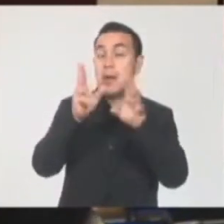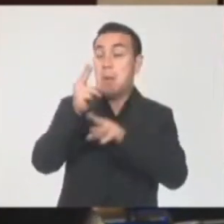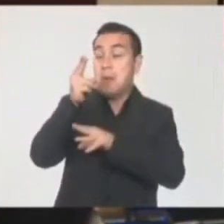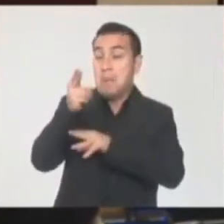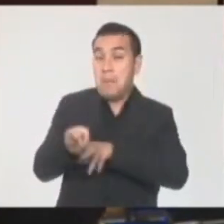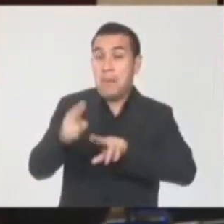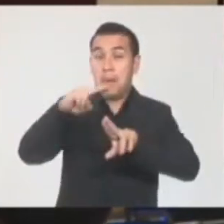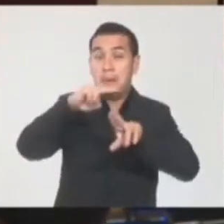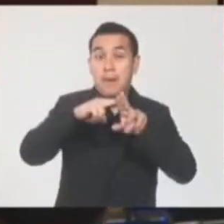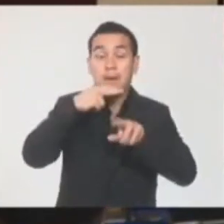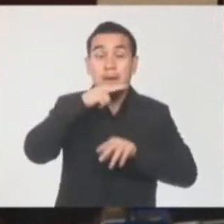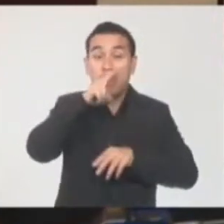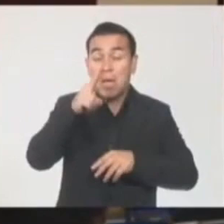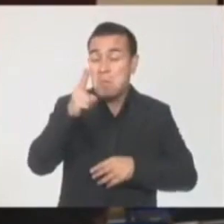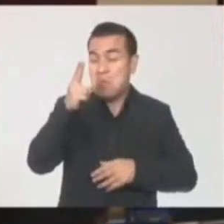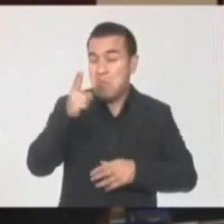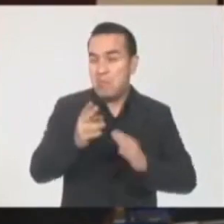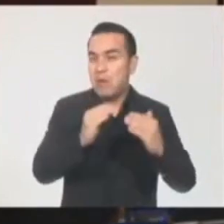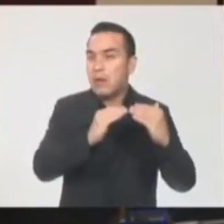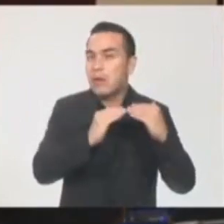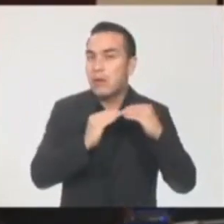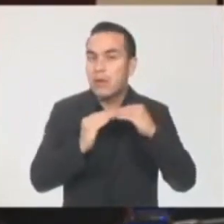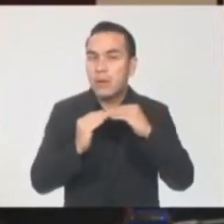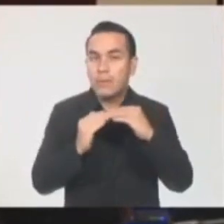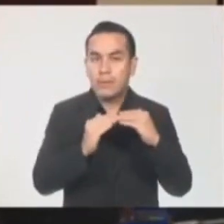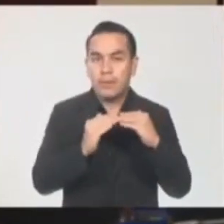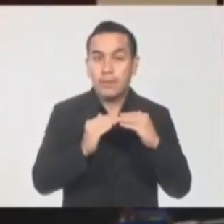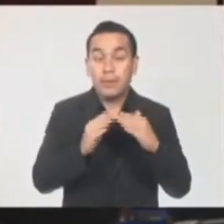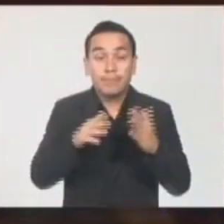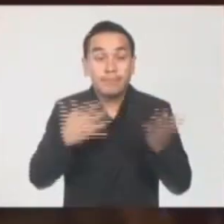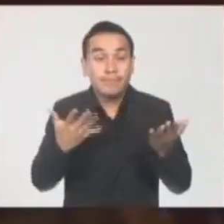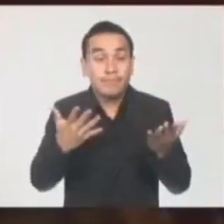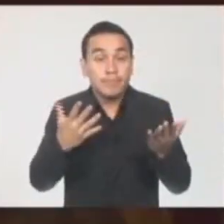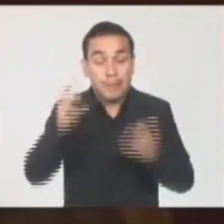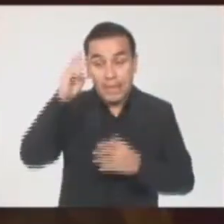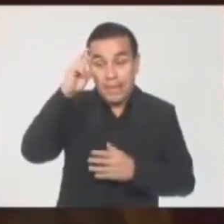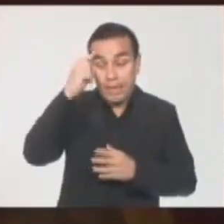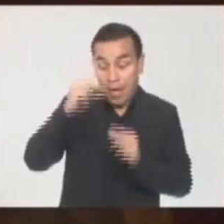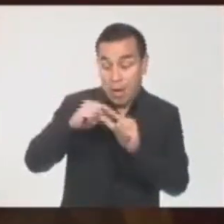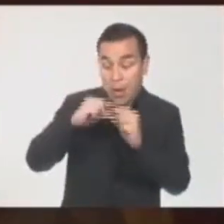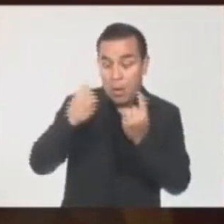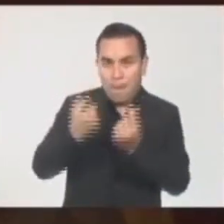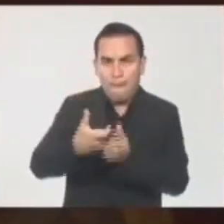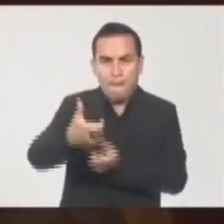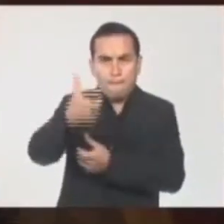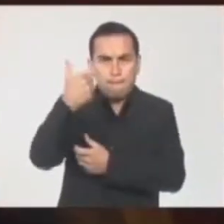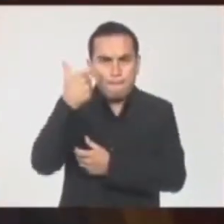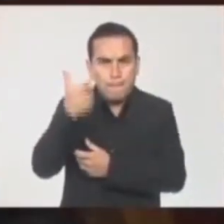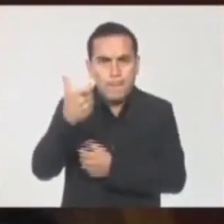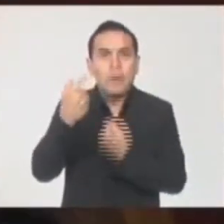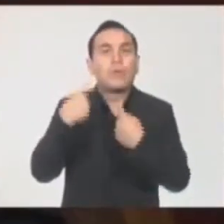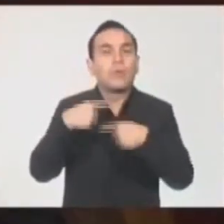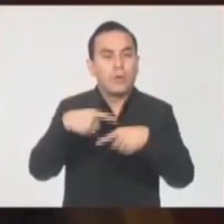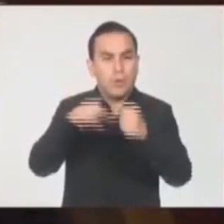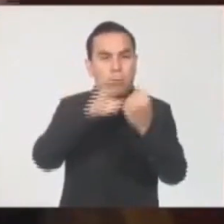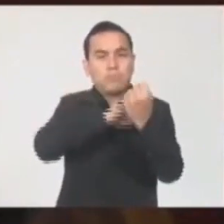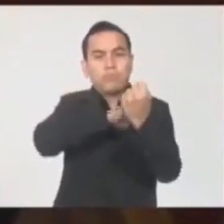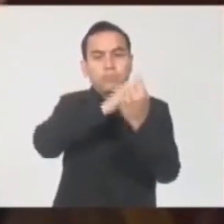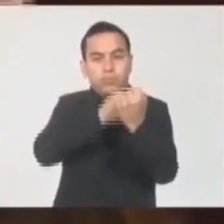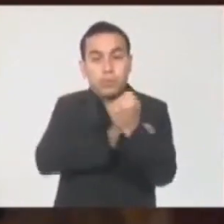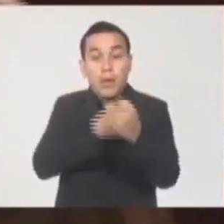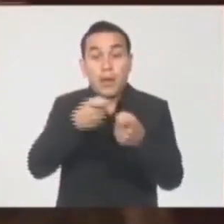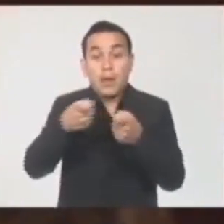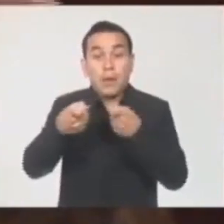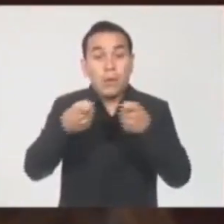caras diferentes de la misma moneda. Esa oligarquía todavía tiene mucho poder, porque aún controla